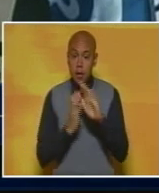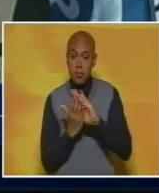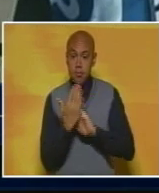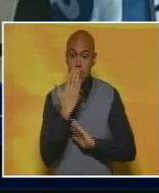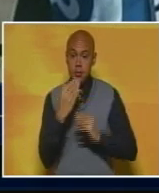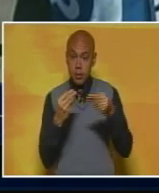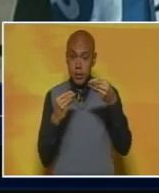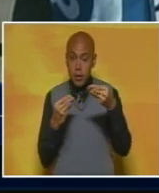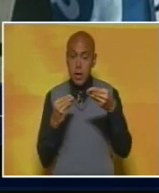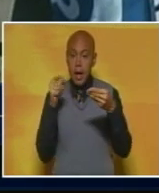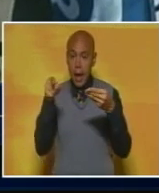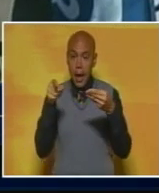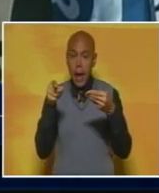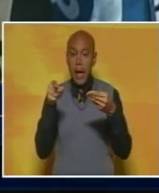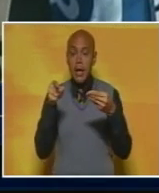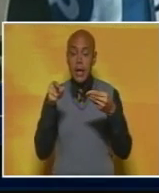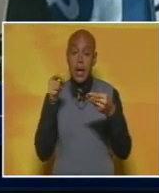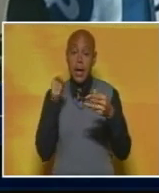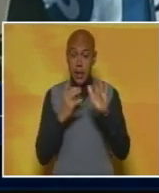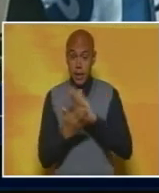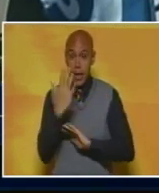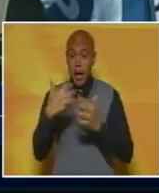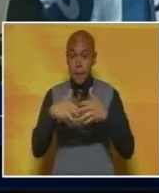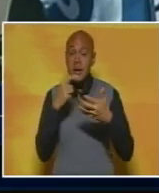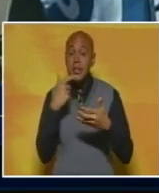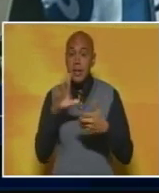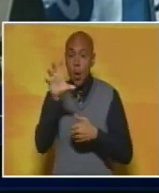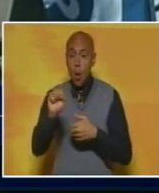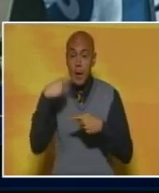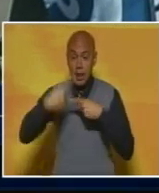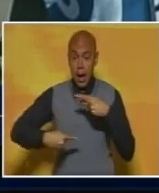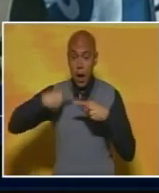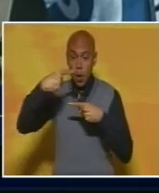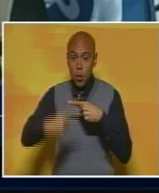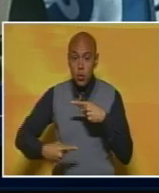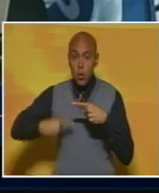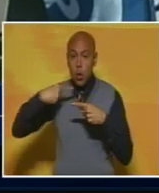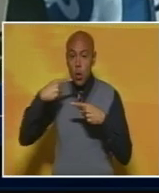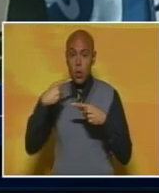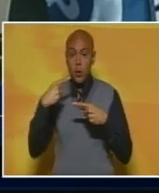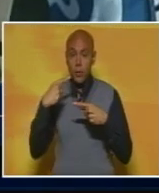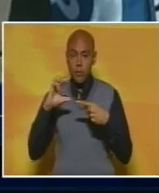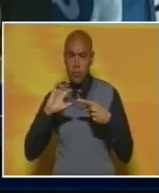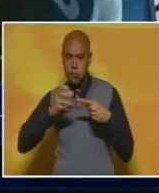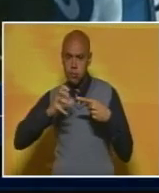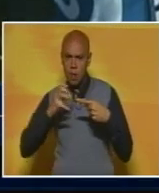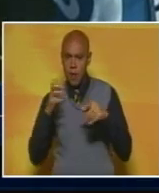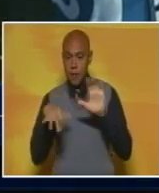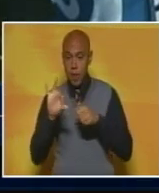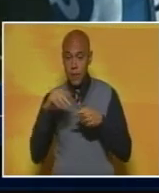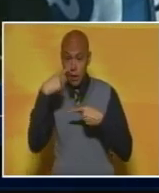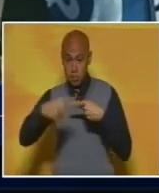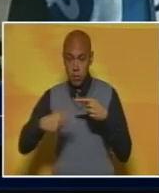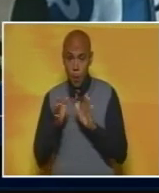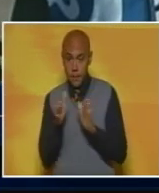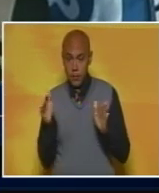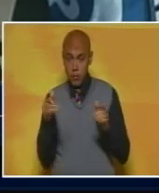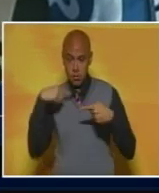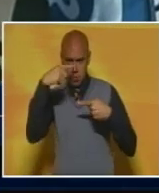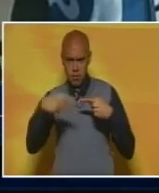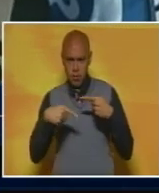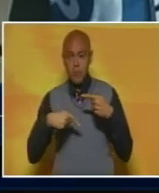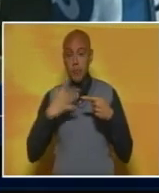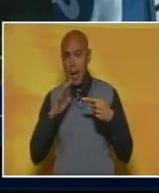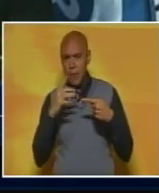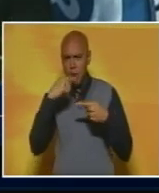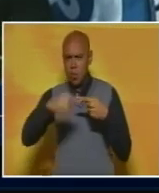Corporación Líder Plus 080 por la compra de cauchos radiales RIN 13. Cada caucho estaba